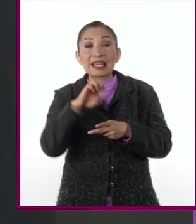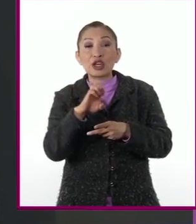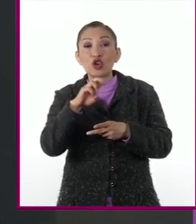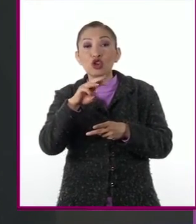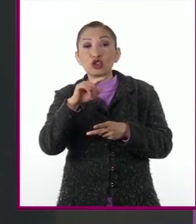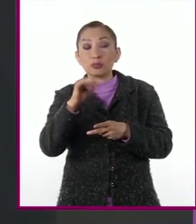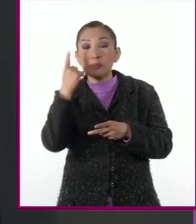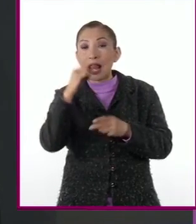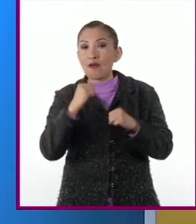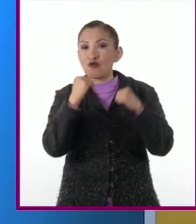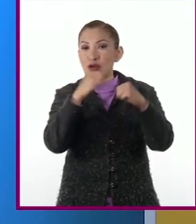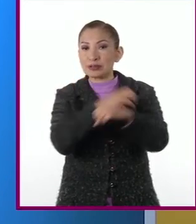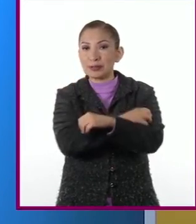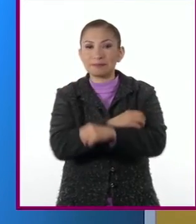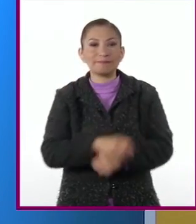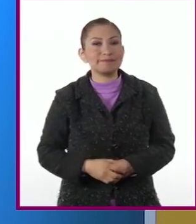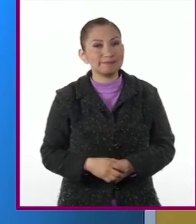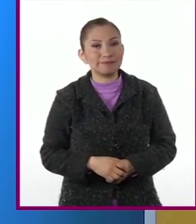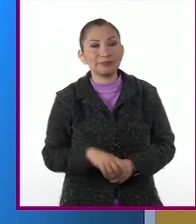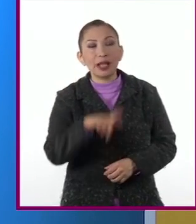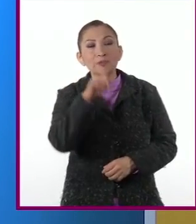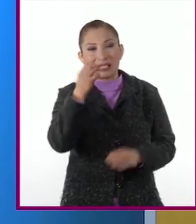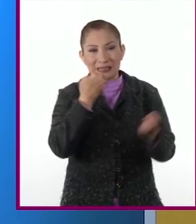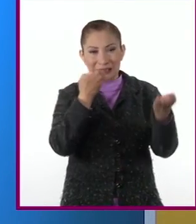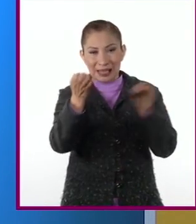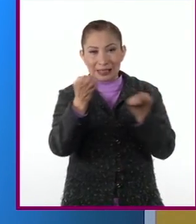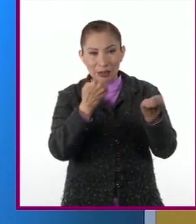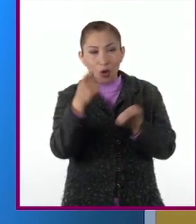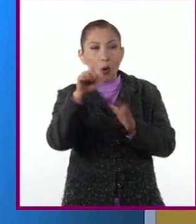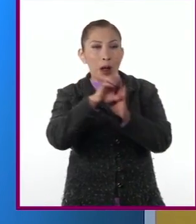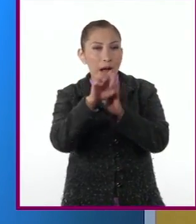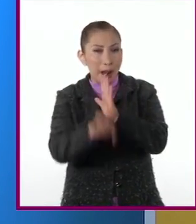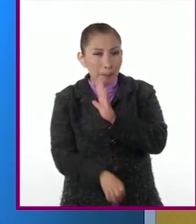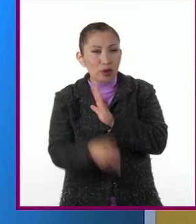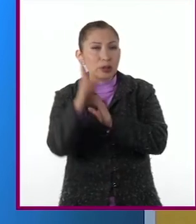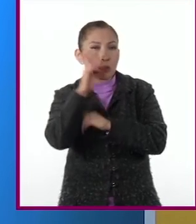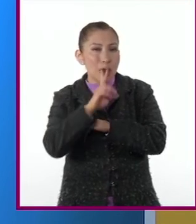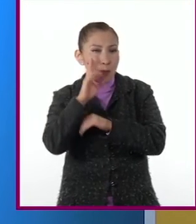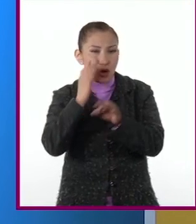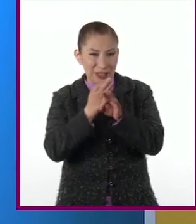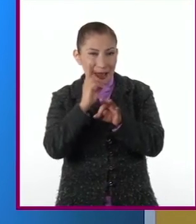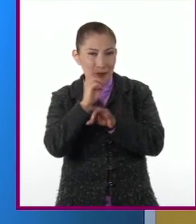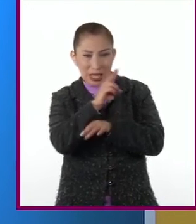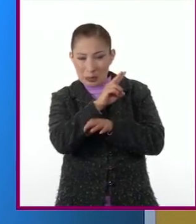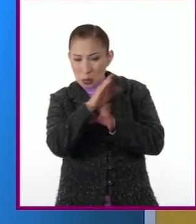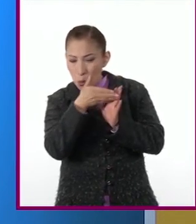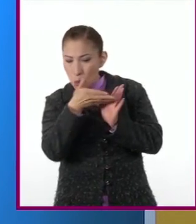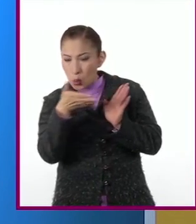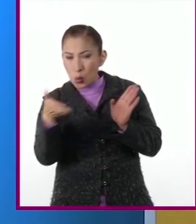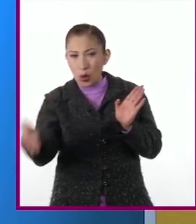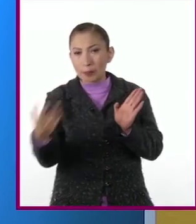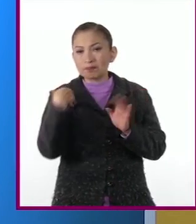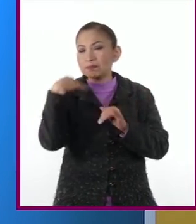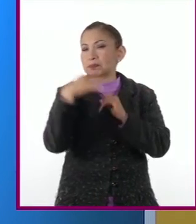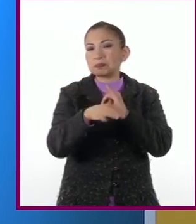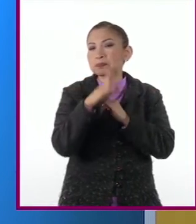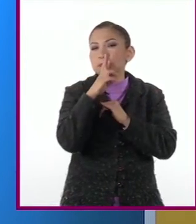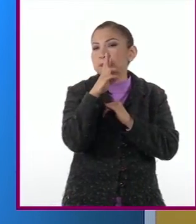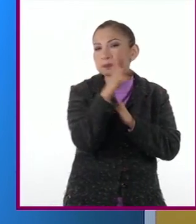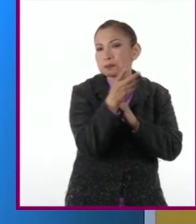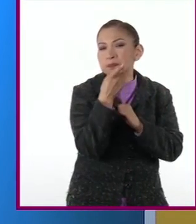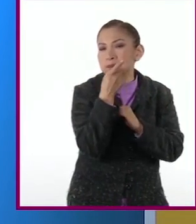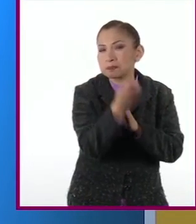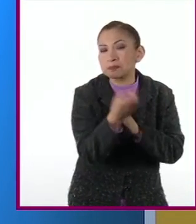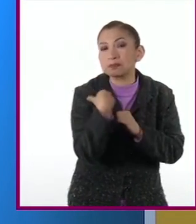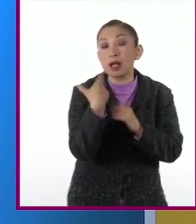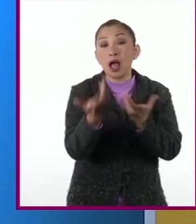para la fuerza. Después de los ejercicios, ejemplos y experimentos que hemos visto, podemos concluir que